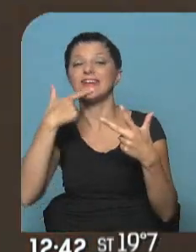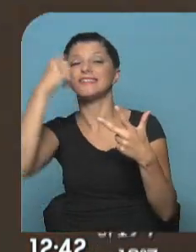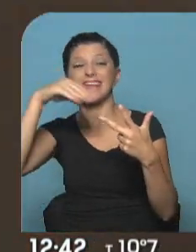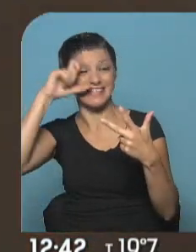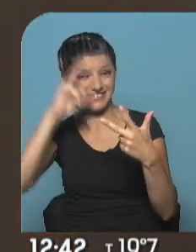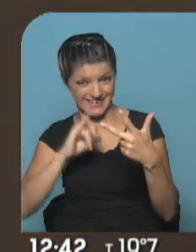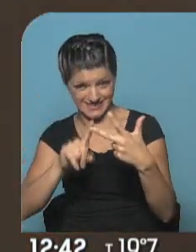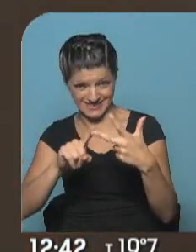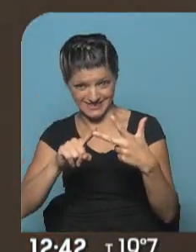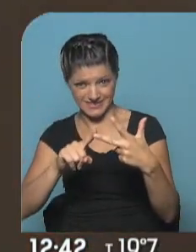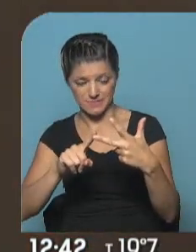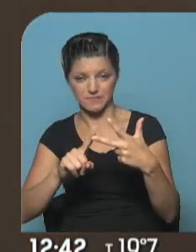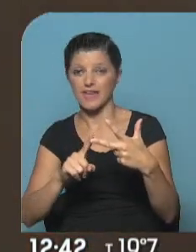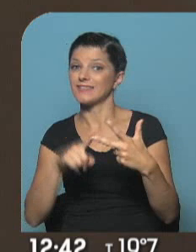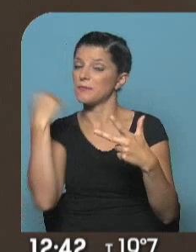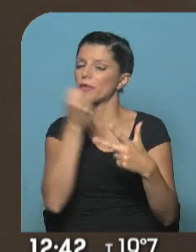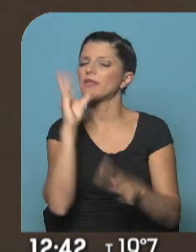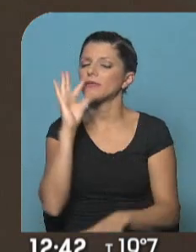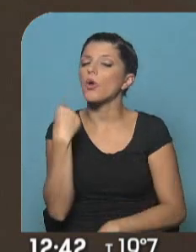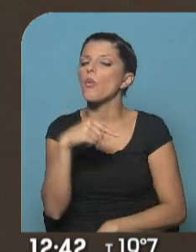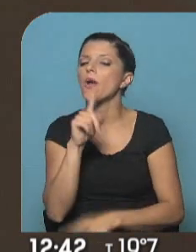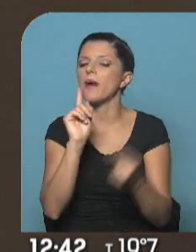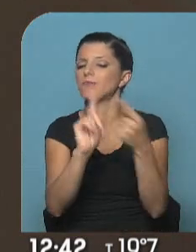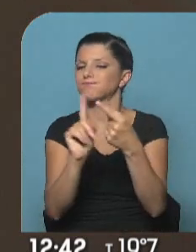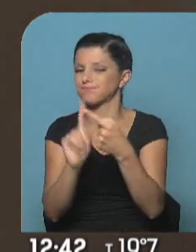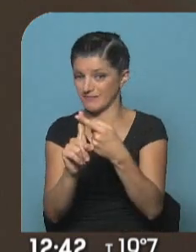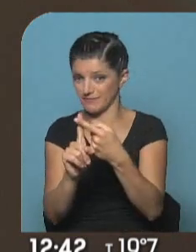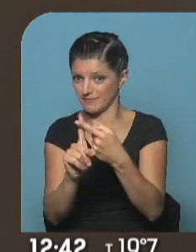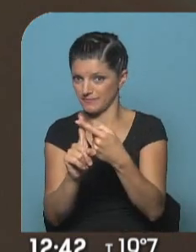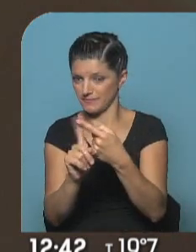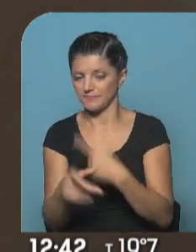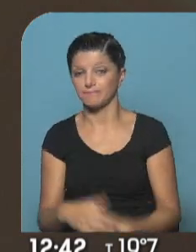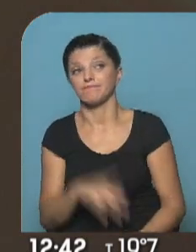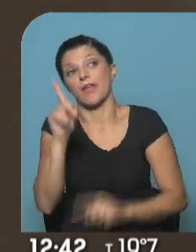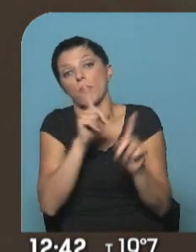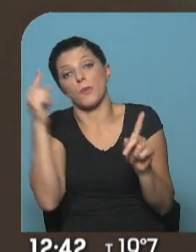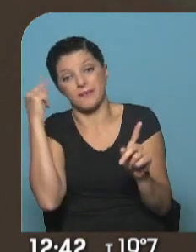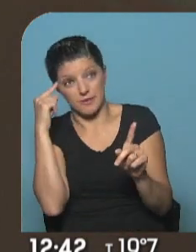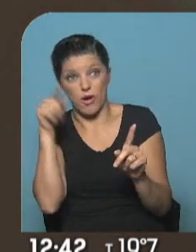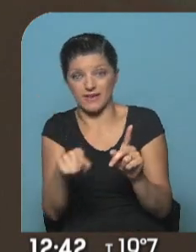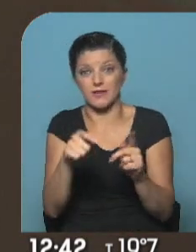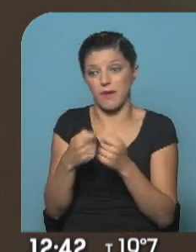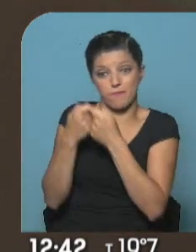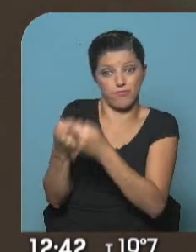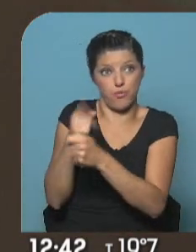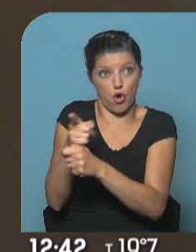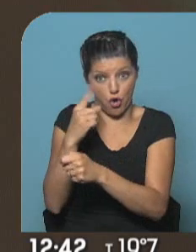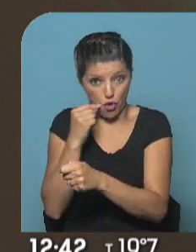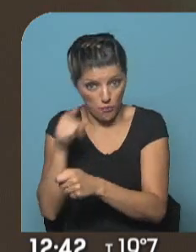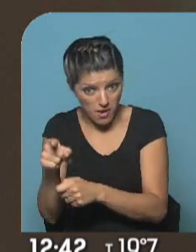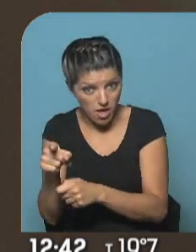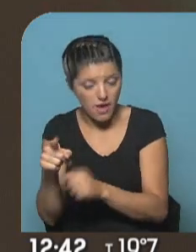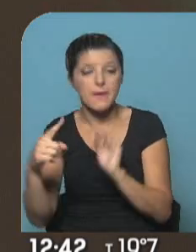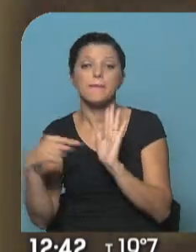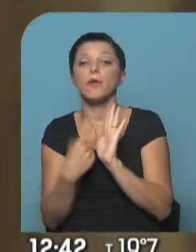20%, realmente va a ser definitorio. Evidentemente uno tiende a pensar, bueno, se va a inclinar para el lado de Guillier, pero también quizá